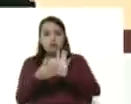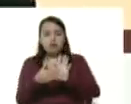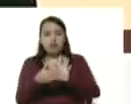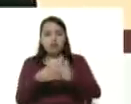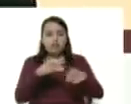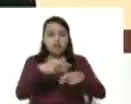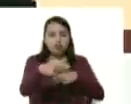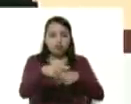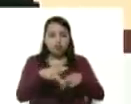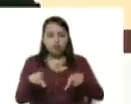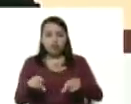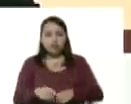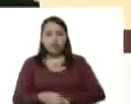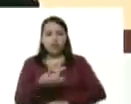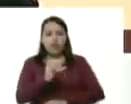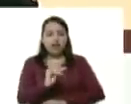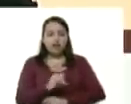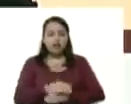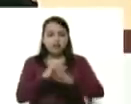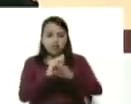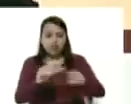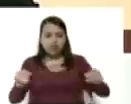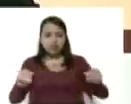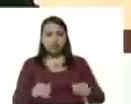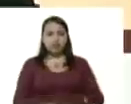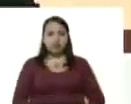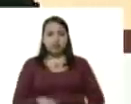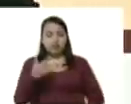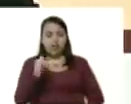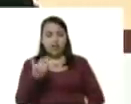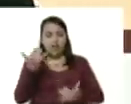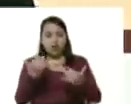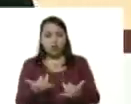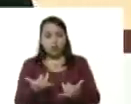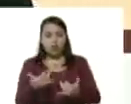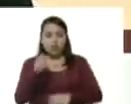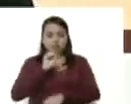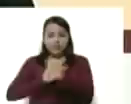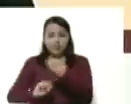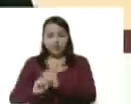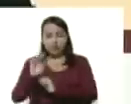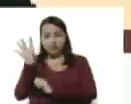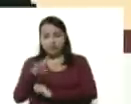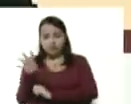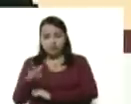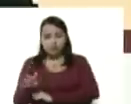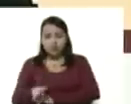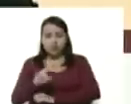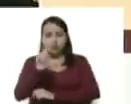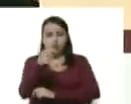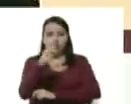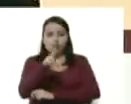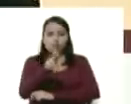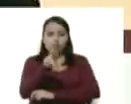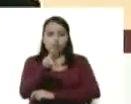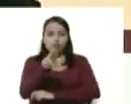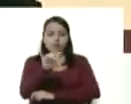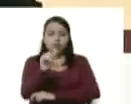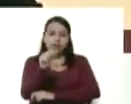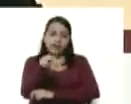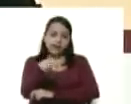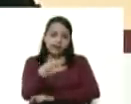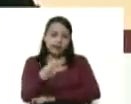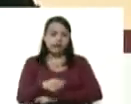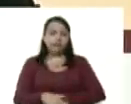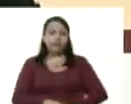conforma este territorio que está en reclamación. Defender la integridad del territorio es defender